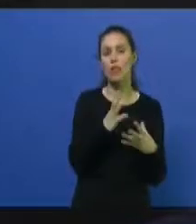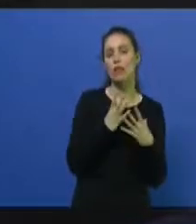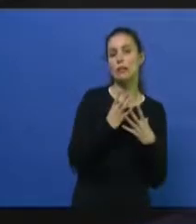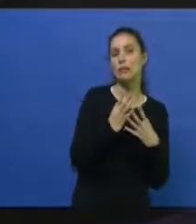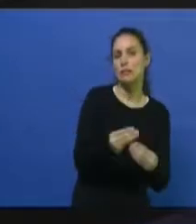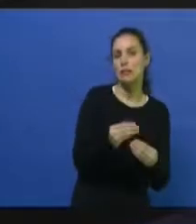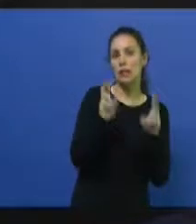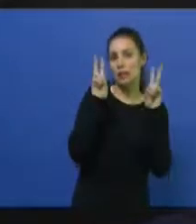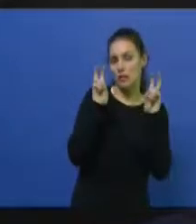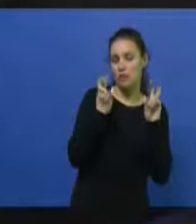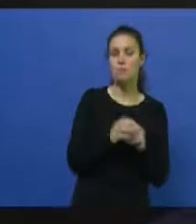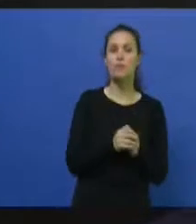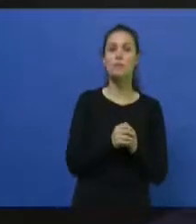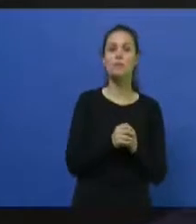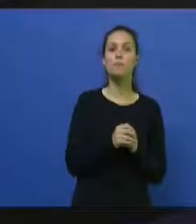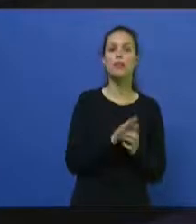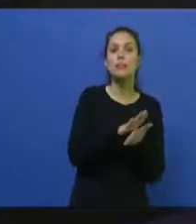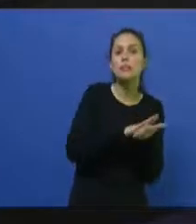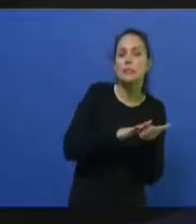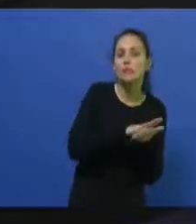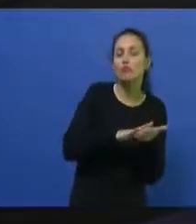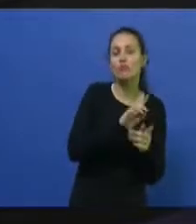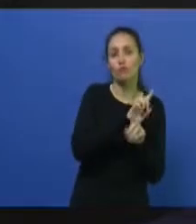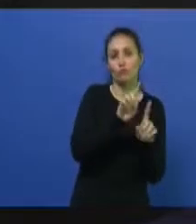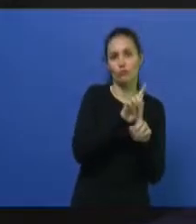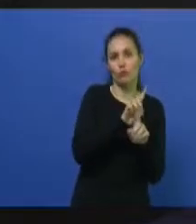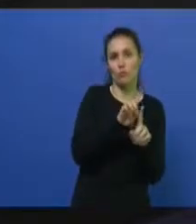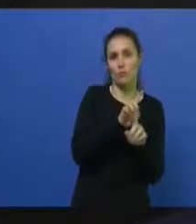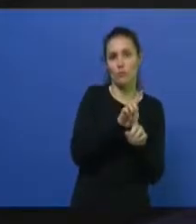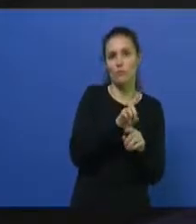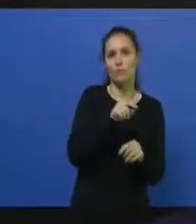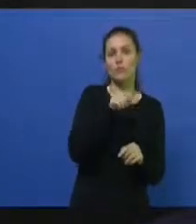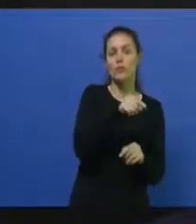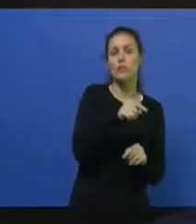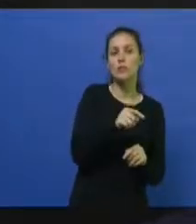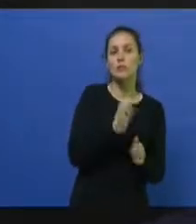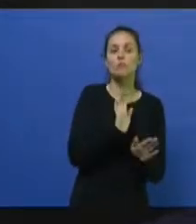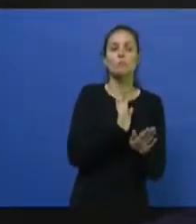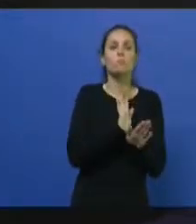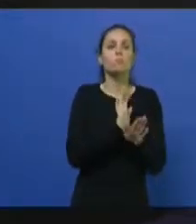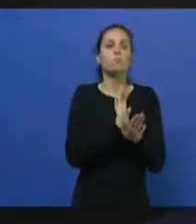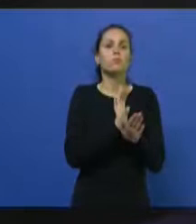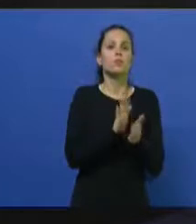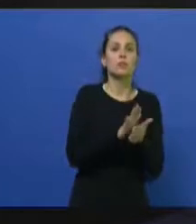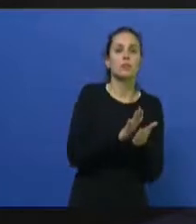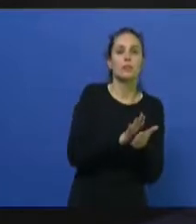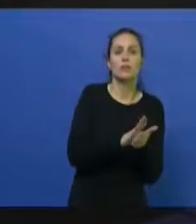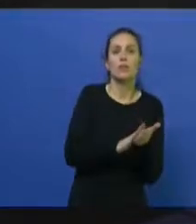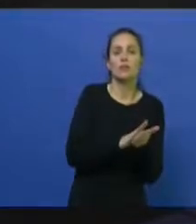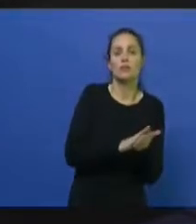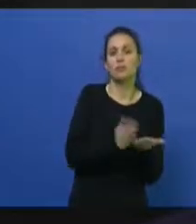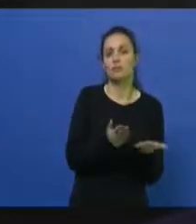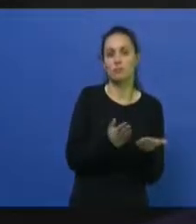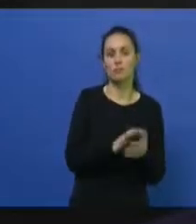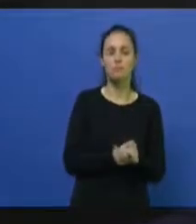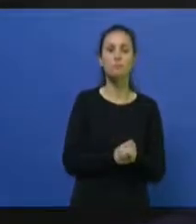el tema, y fundamentalmente algunos entienden que es una curita para esta situación. Pero bueno, va a ser interminable el